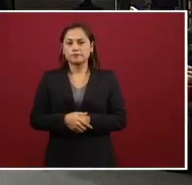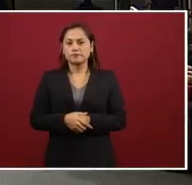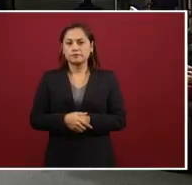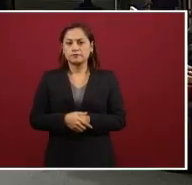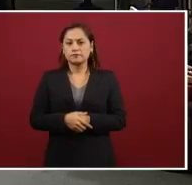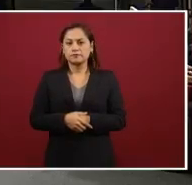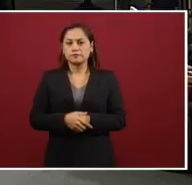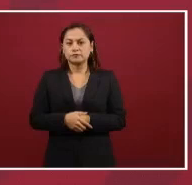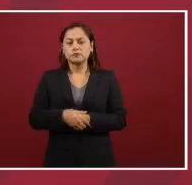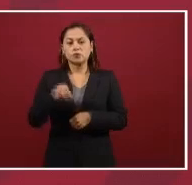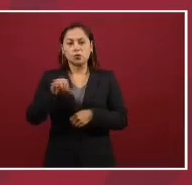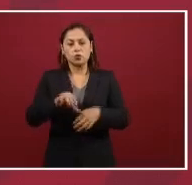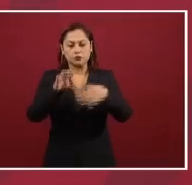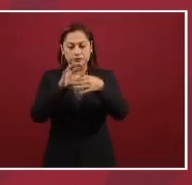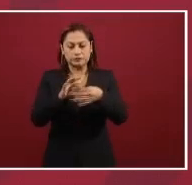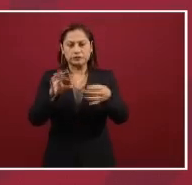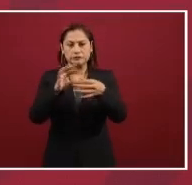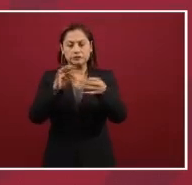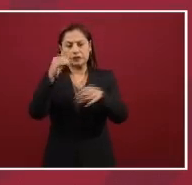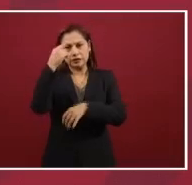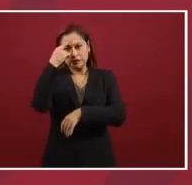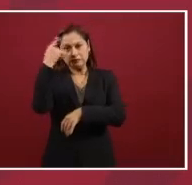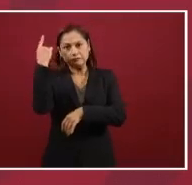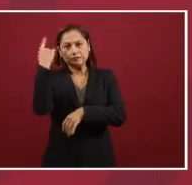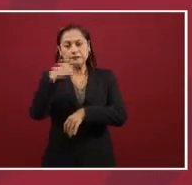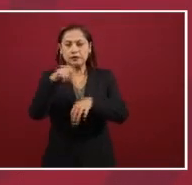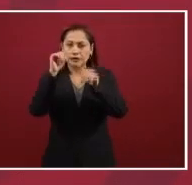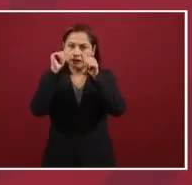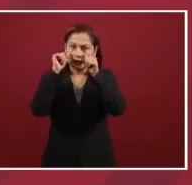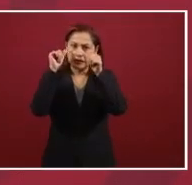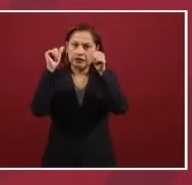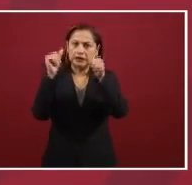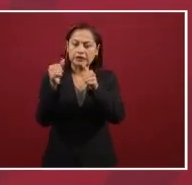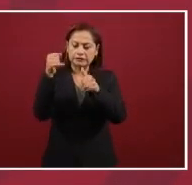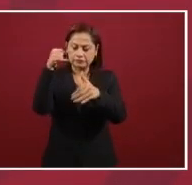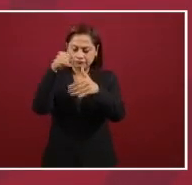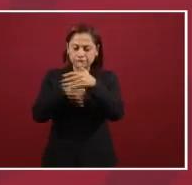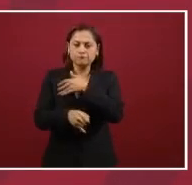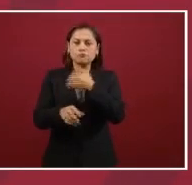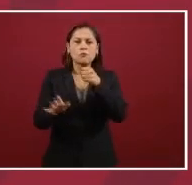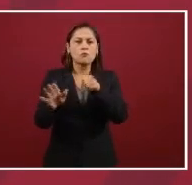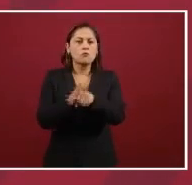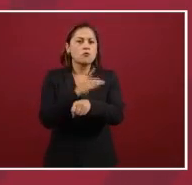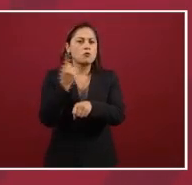buscando dar una solución de fondo, atendiendo las causas.